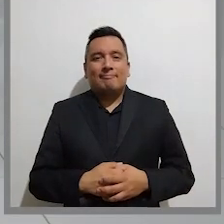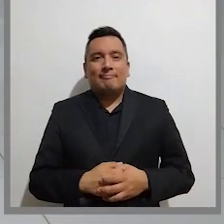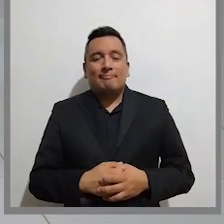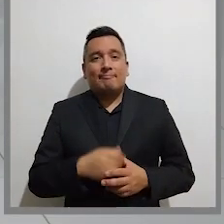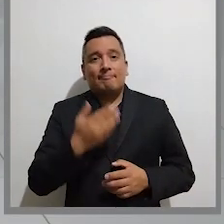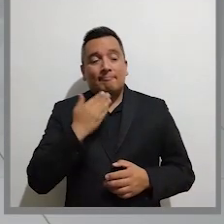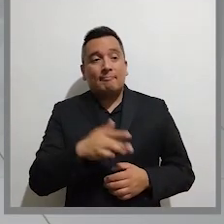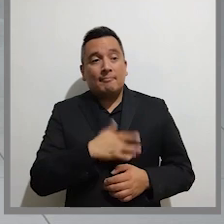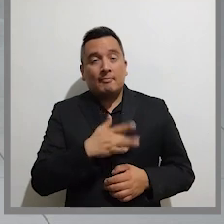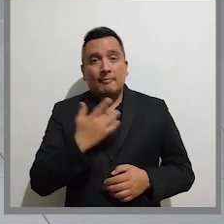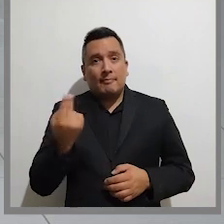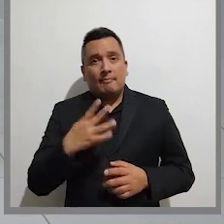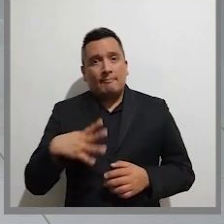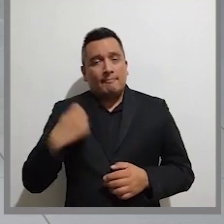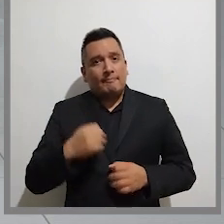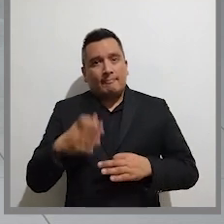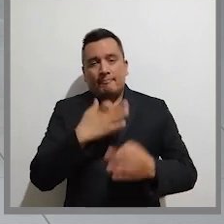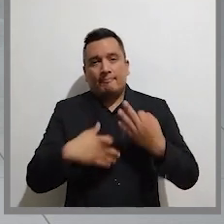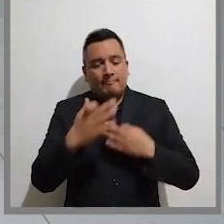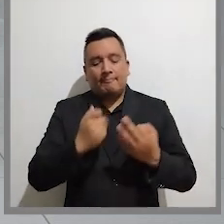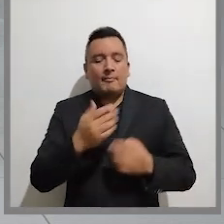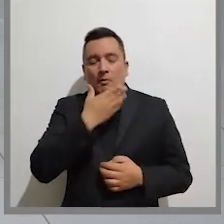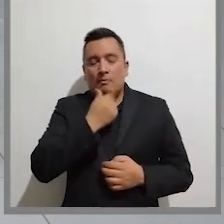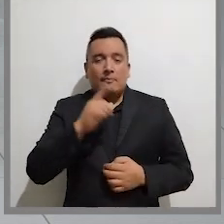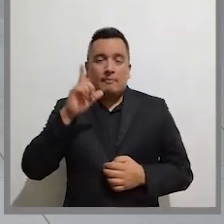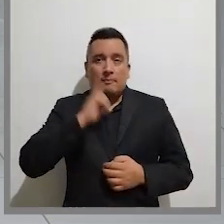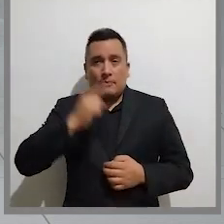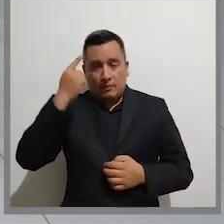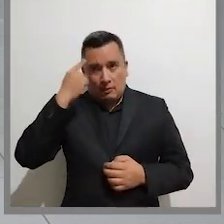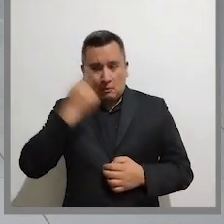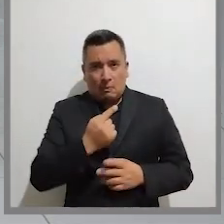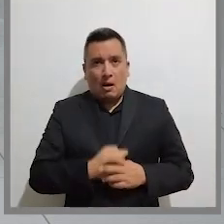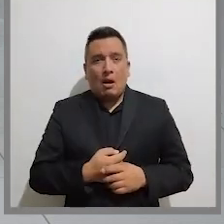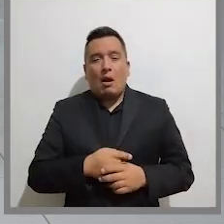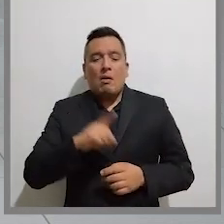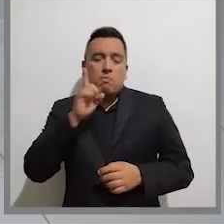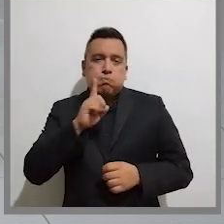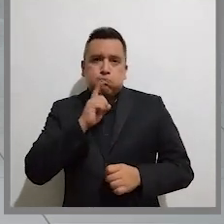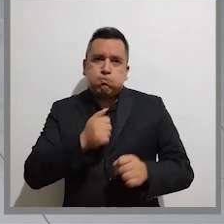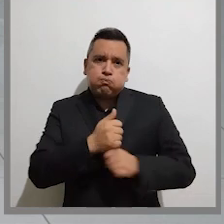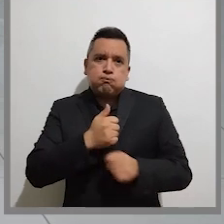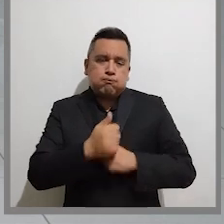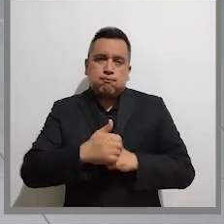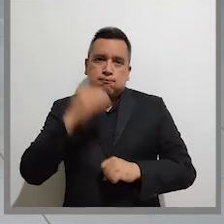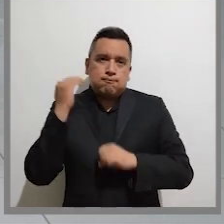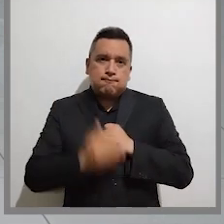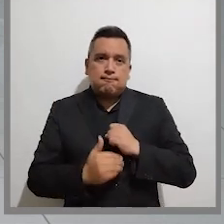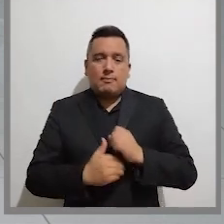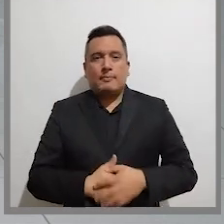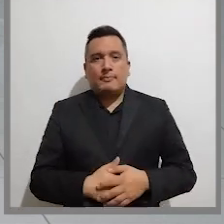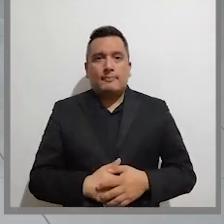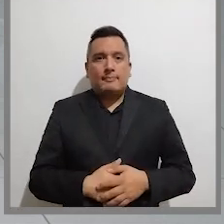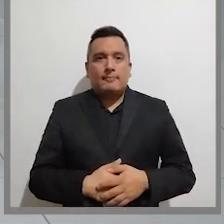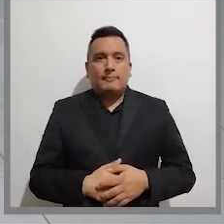al contrario, con todo gusto. Es una lucha que tenemos que hacer todas y todos como sociedad para erradicar de manera definitiva la violencia